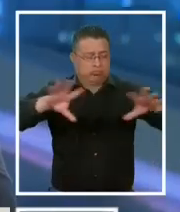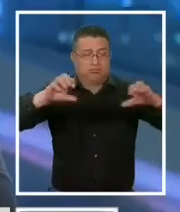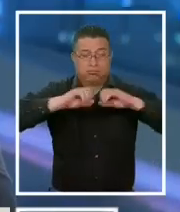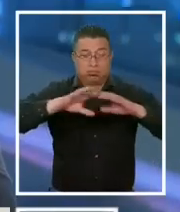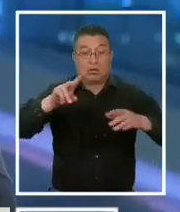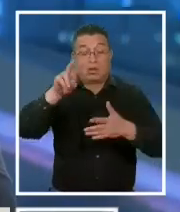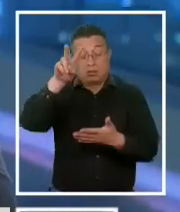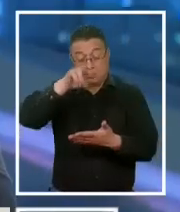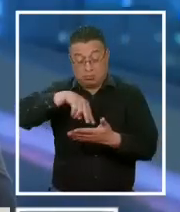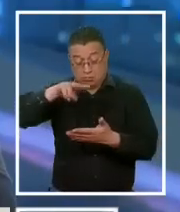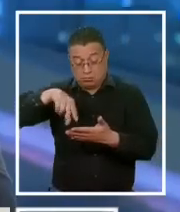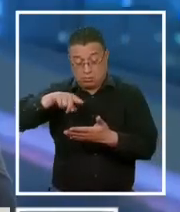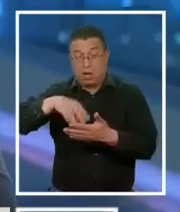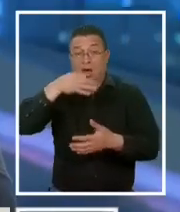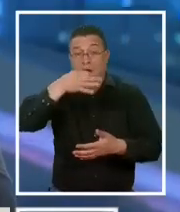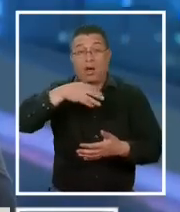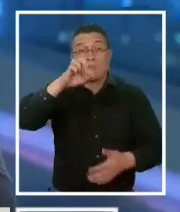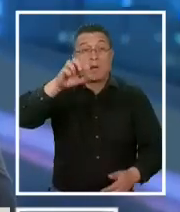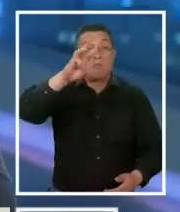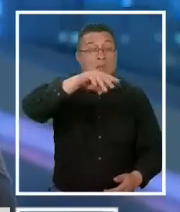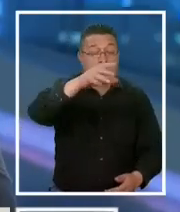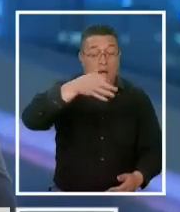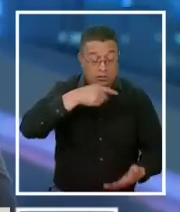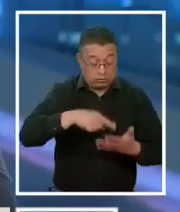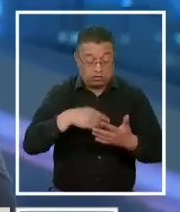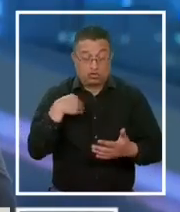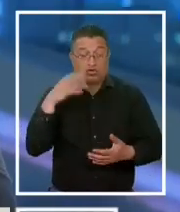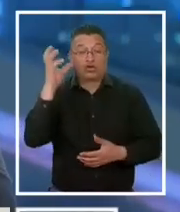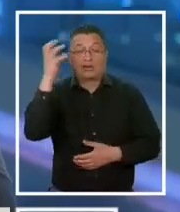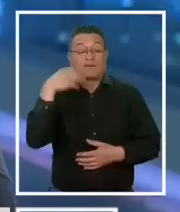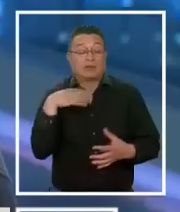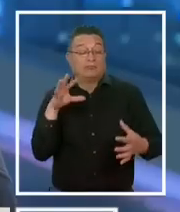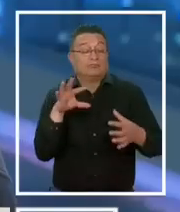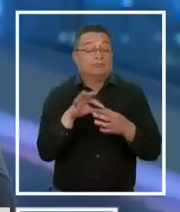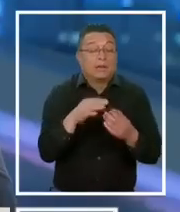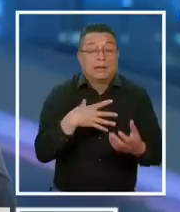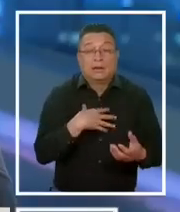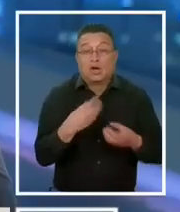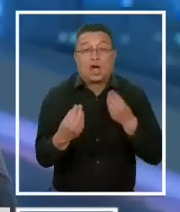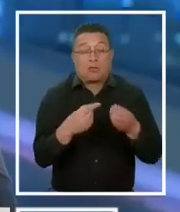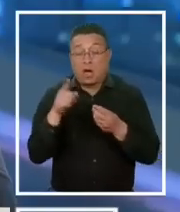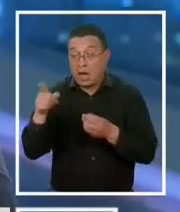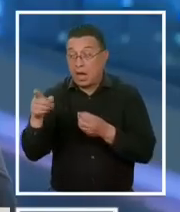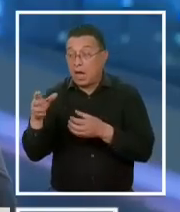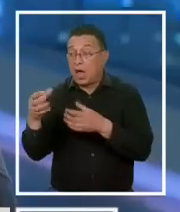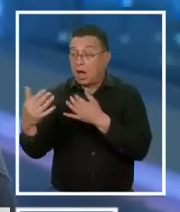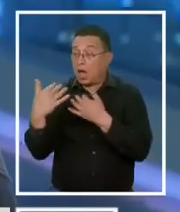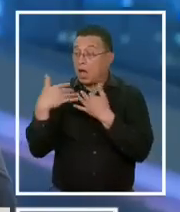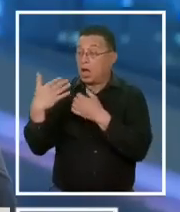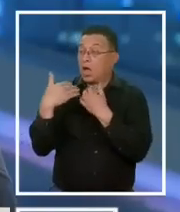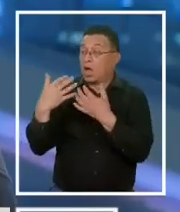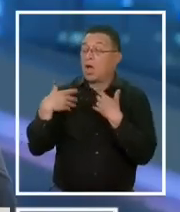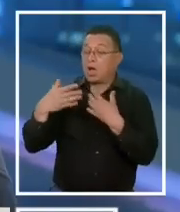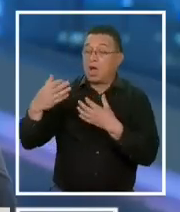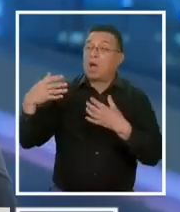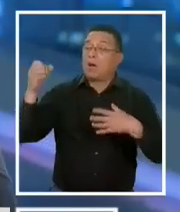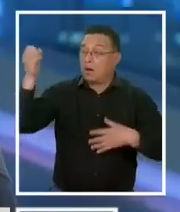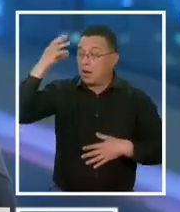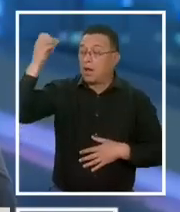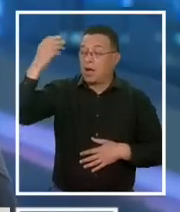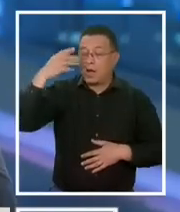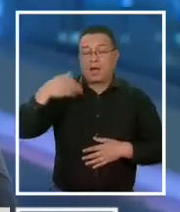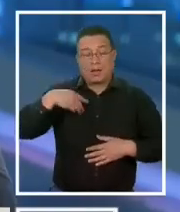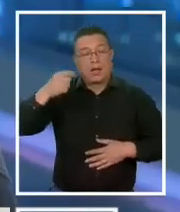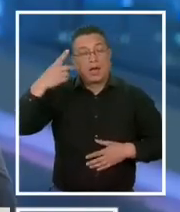Tú lees los testimonios de esos papás y te dicen yo no sabía cómo relacionarme con mi hijo y gracias a esta intervención aprendí cómo hacerlo y con eso